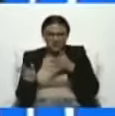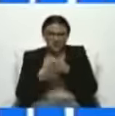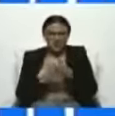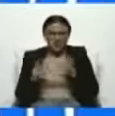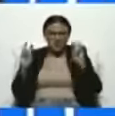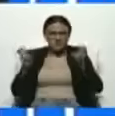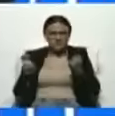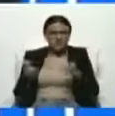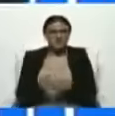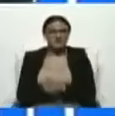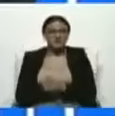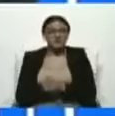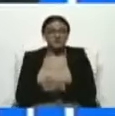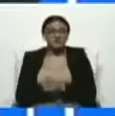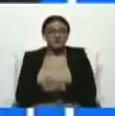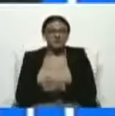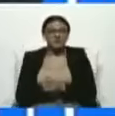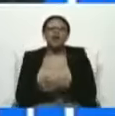cafetal ganamos.